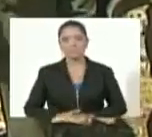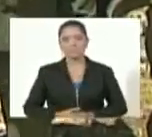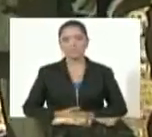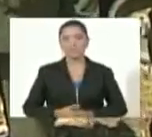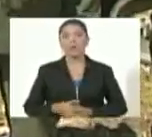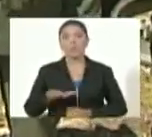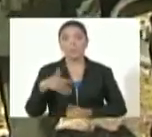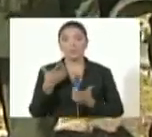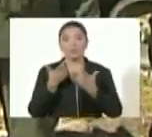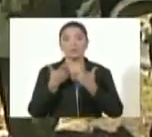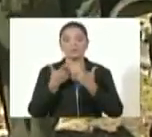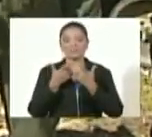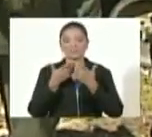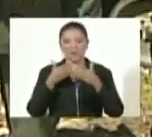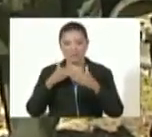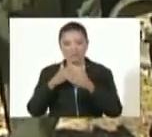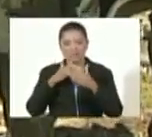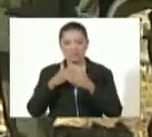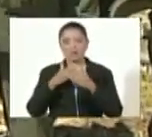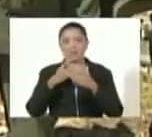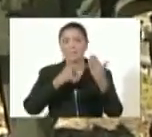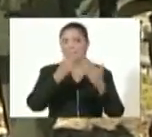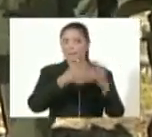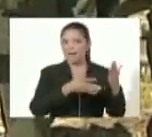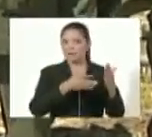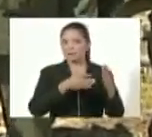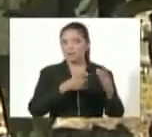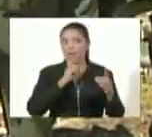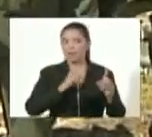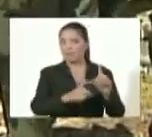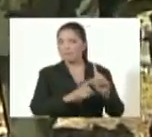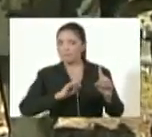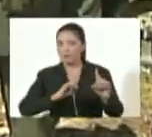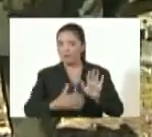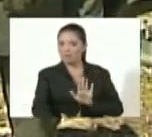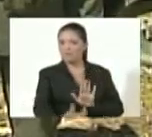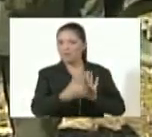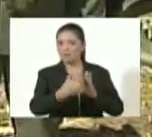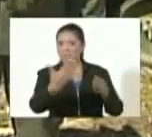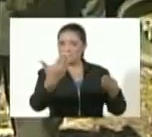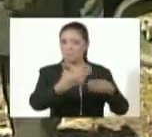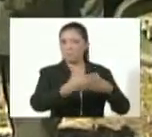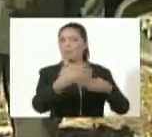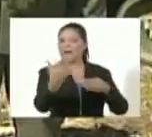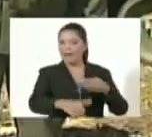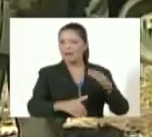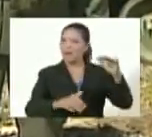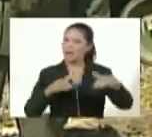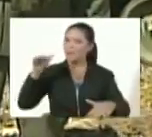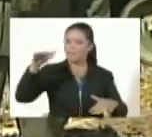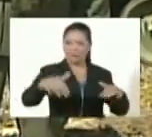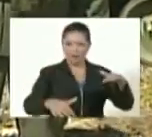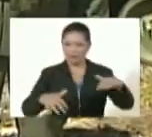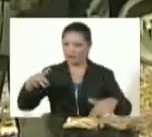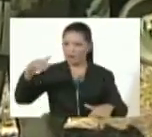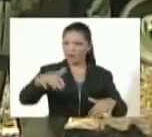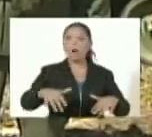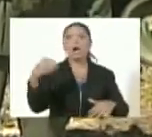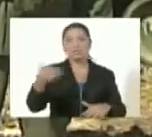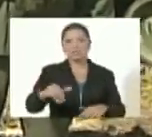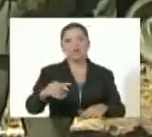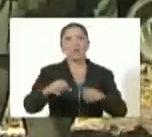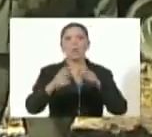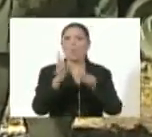liberar las barreras, los planes de barrera enemigos, es decir, los obstáculos que existen en las playas. Allí se utilizan diversos tipos de